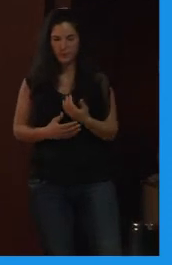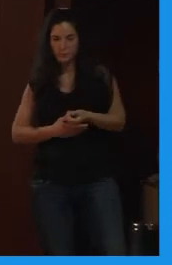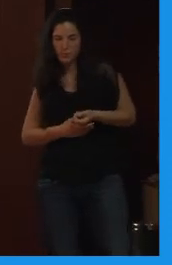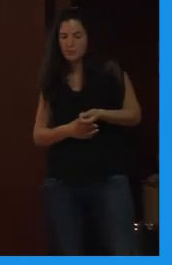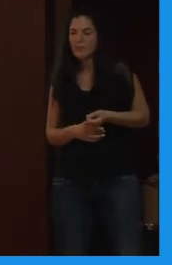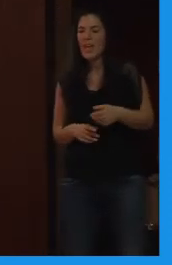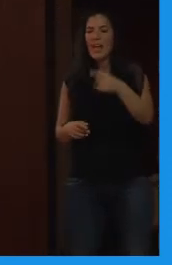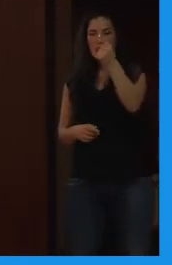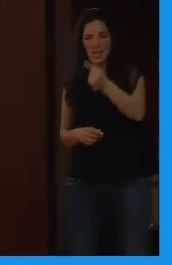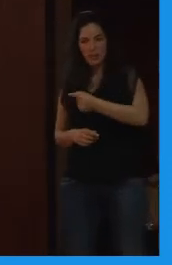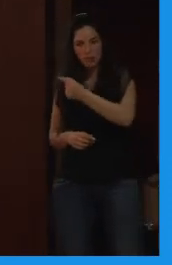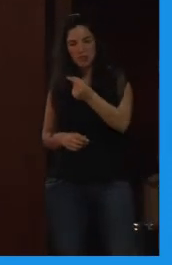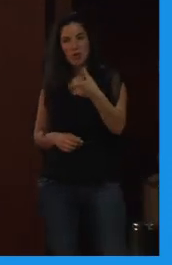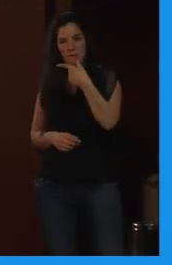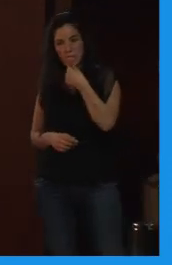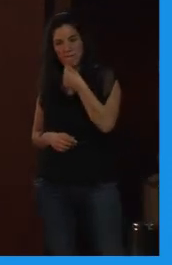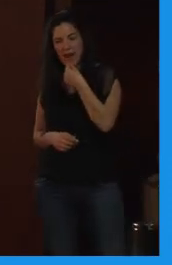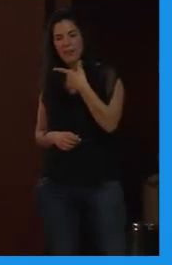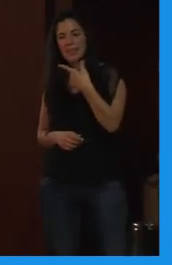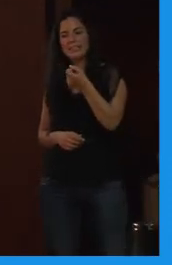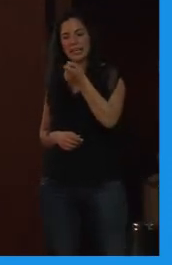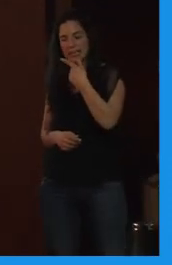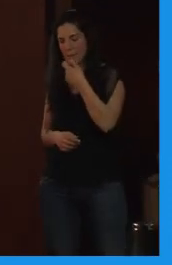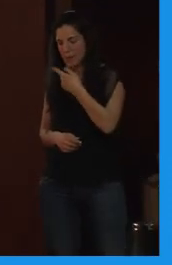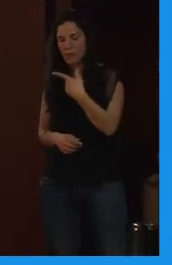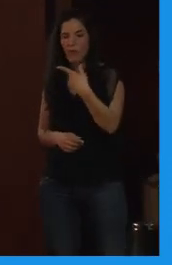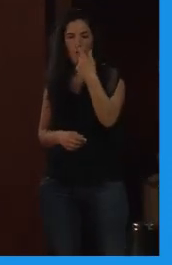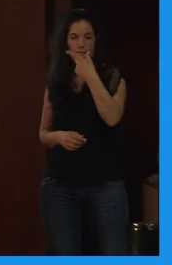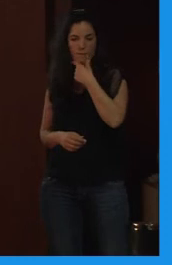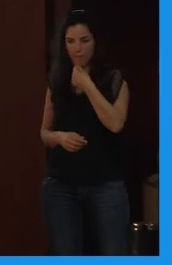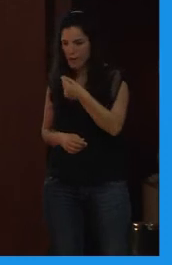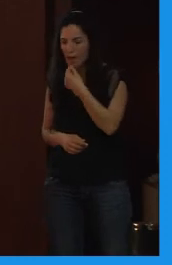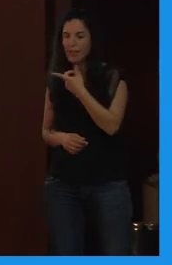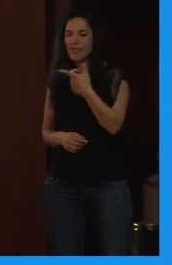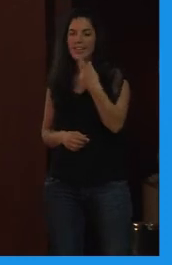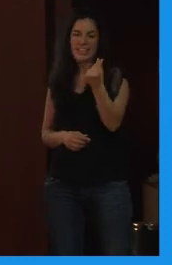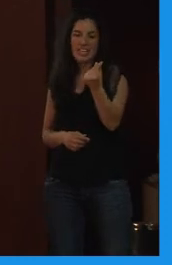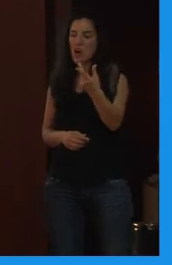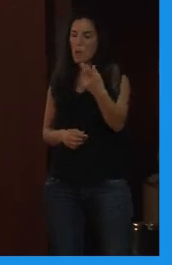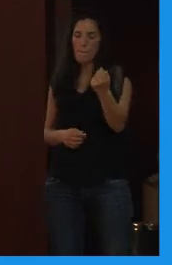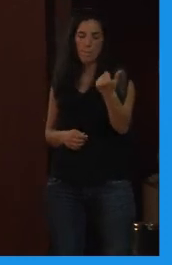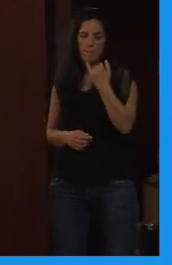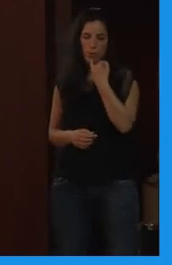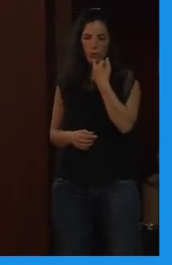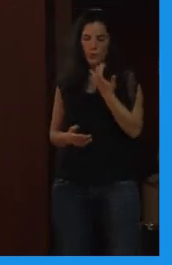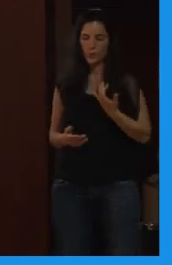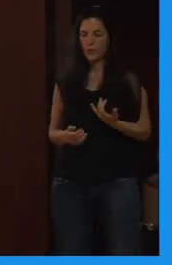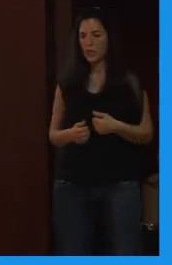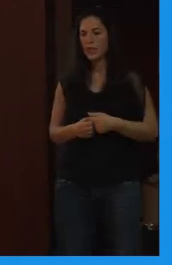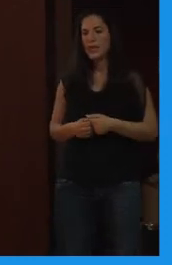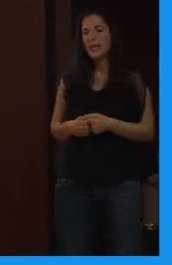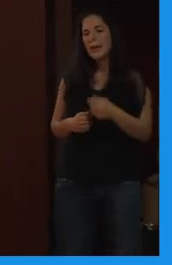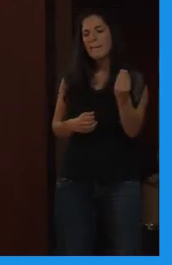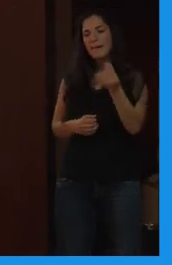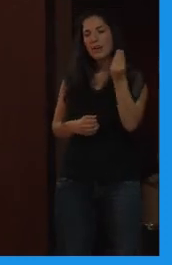el diagnóstico, fácil el tratamiento, económico el tratamiento. La mejoría no comienza hasta